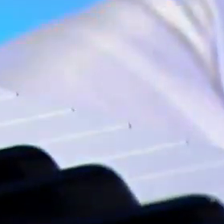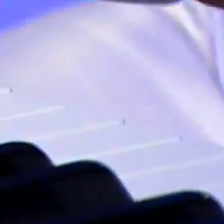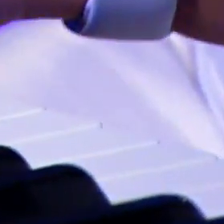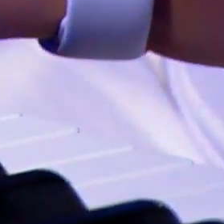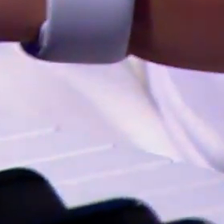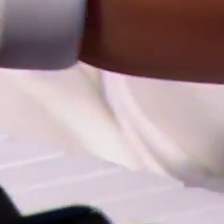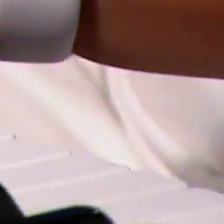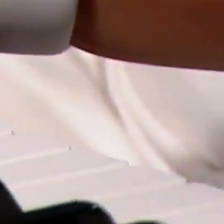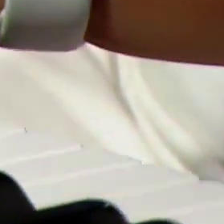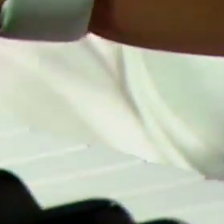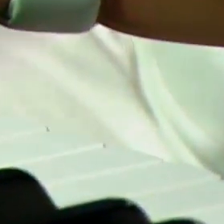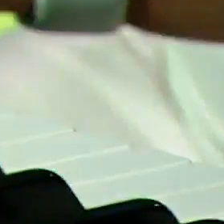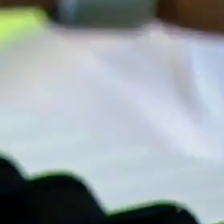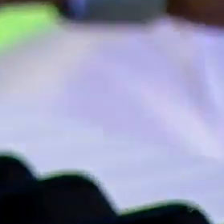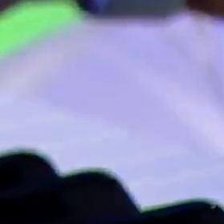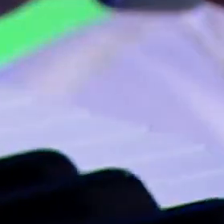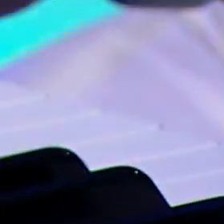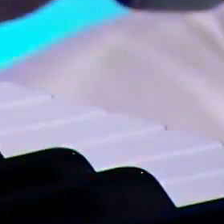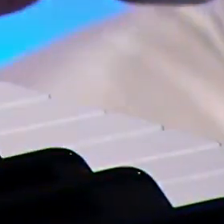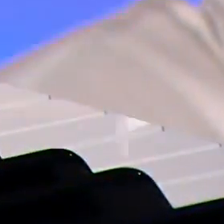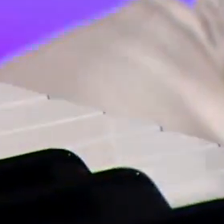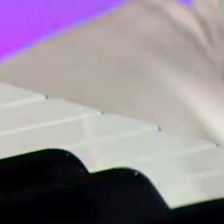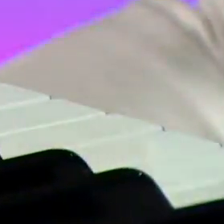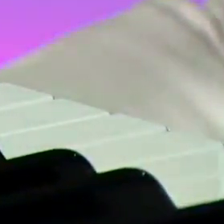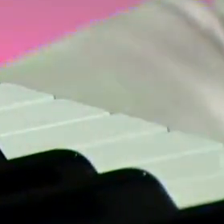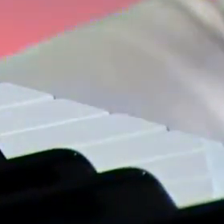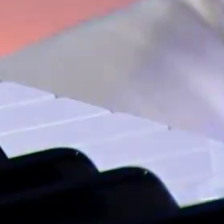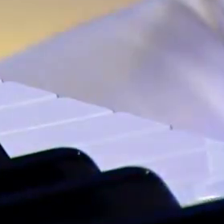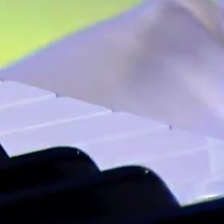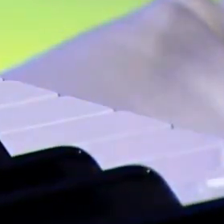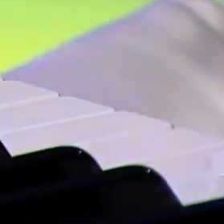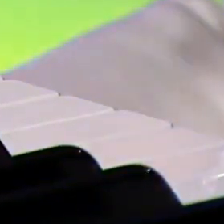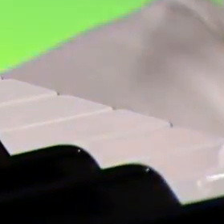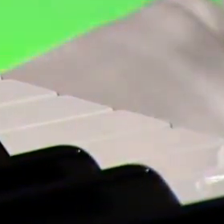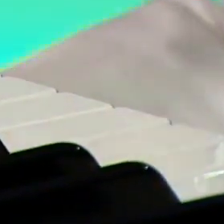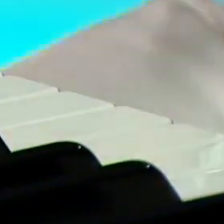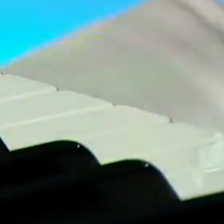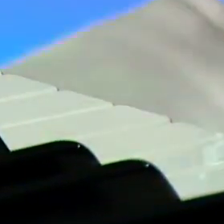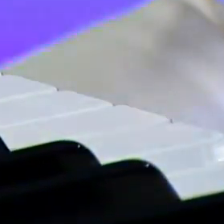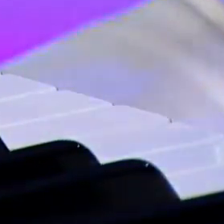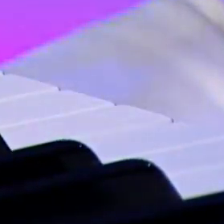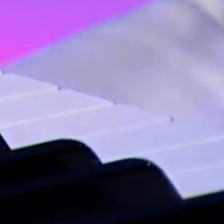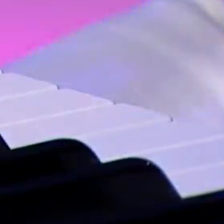y a veces olvida cómo hablar.